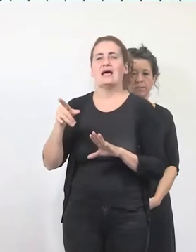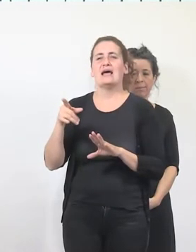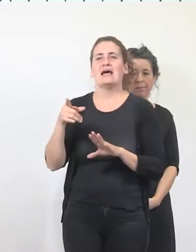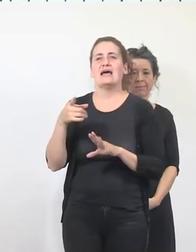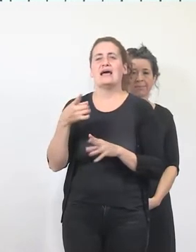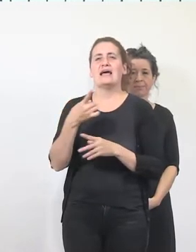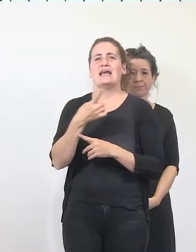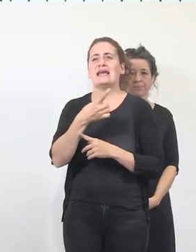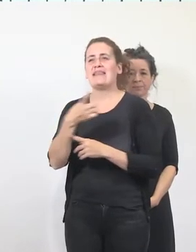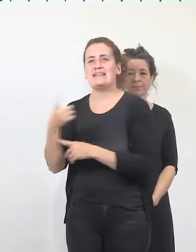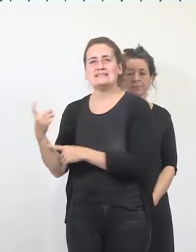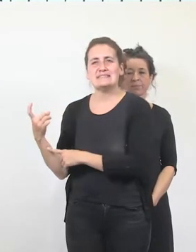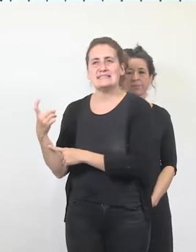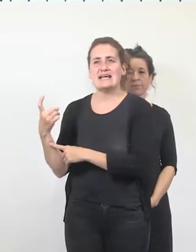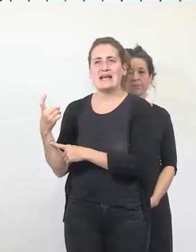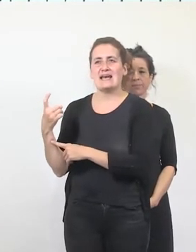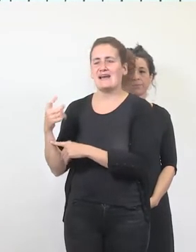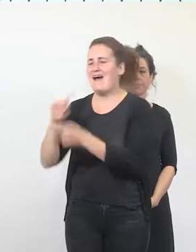necesitan